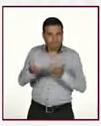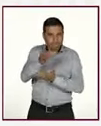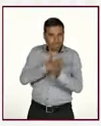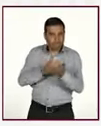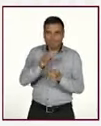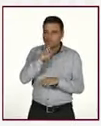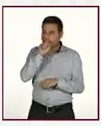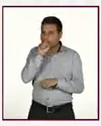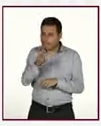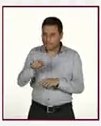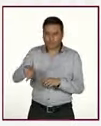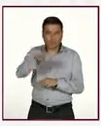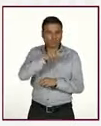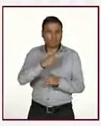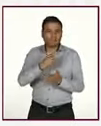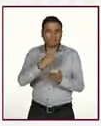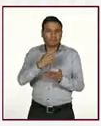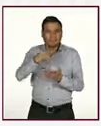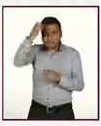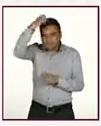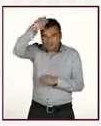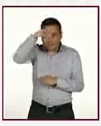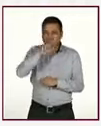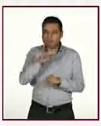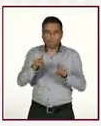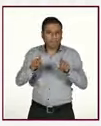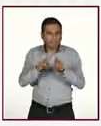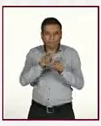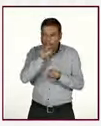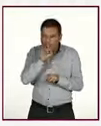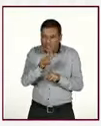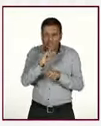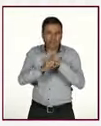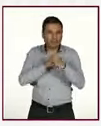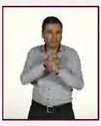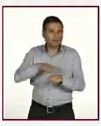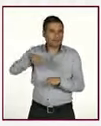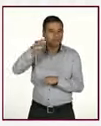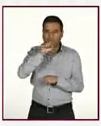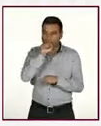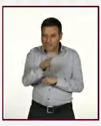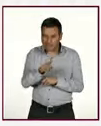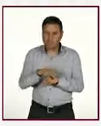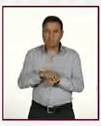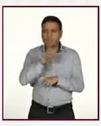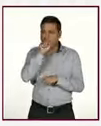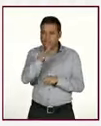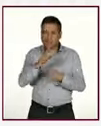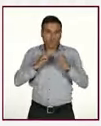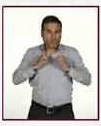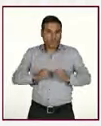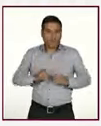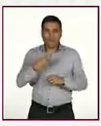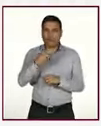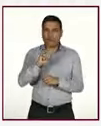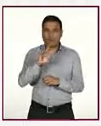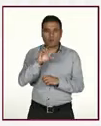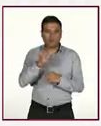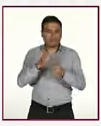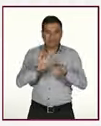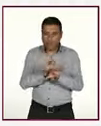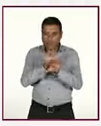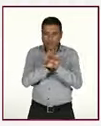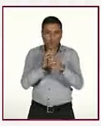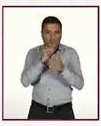mismas experiencias a la misma edad, ¿no? Tener estos cambios hormonales, físicos en la misma edad, ¿no? Por eso